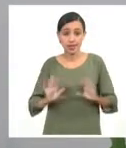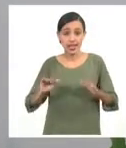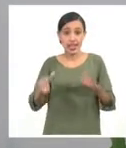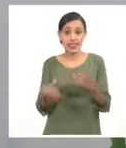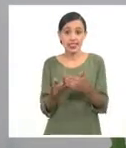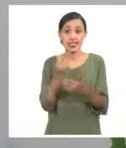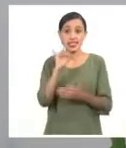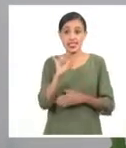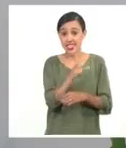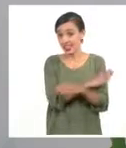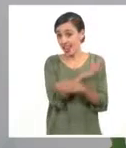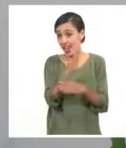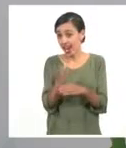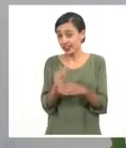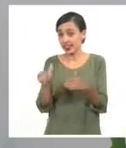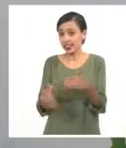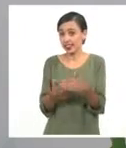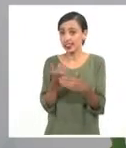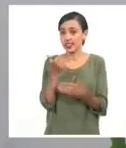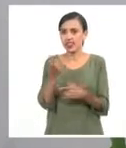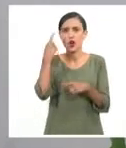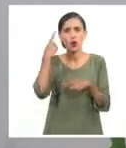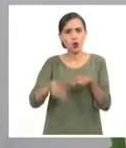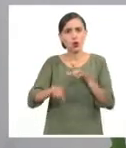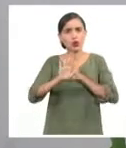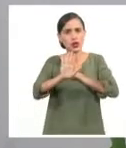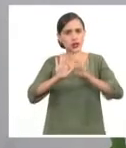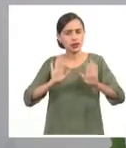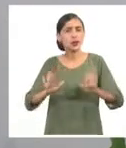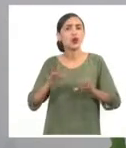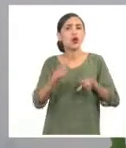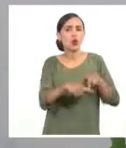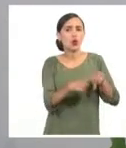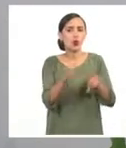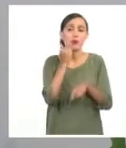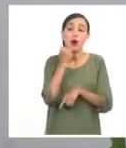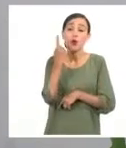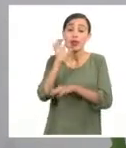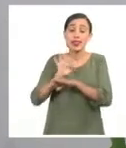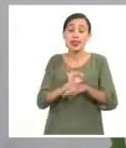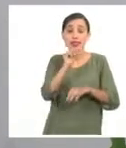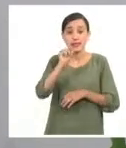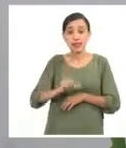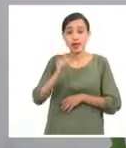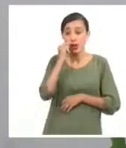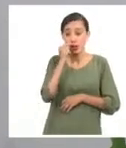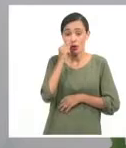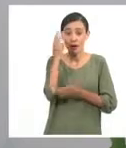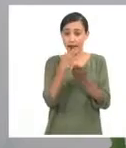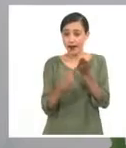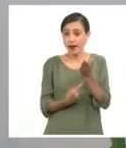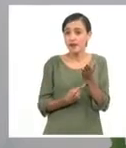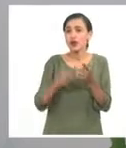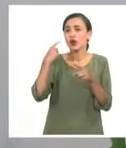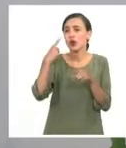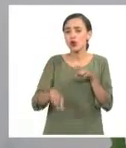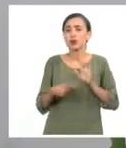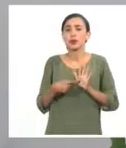7 hasta el 10 tendremos otras exposiciones, otra más de la serie, una del diseñador gráfico de Biel Ramos, presentaciones del